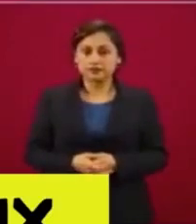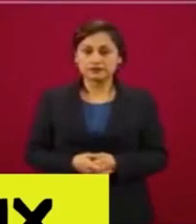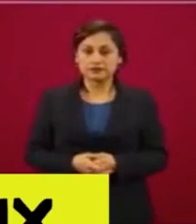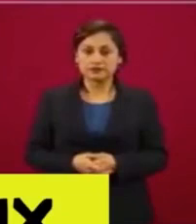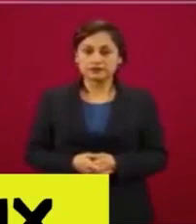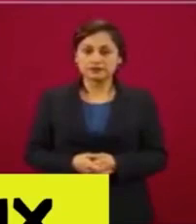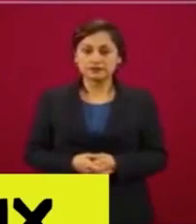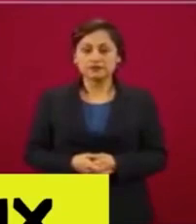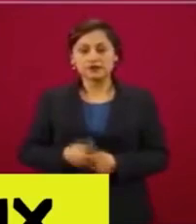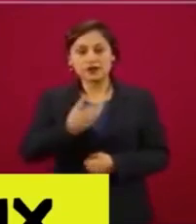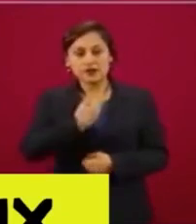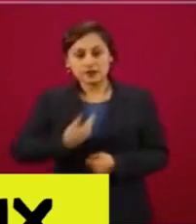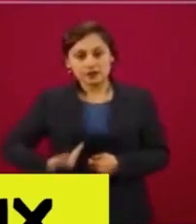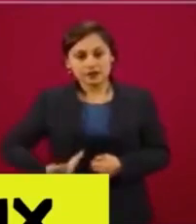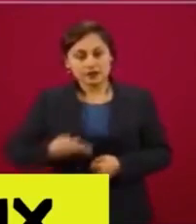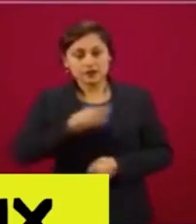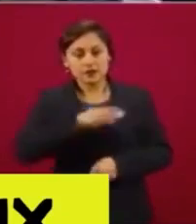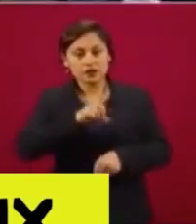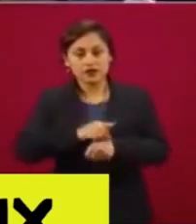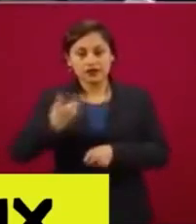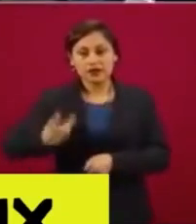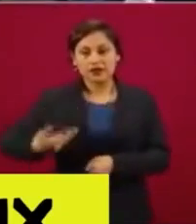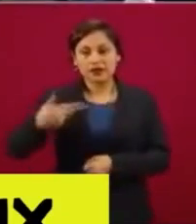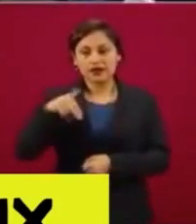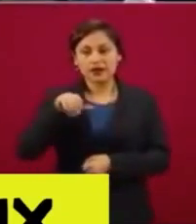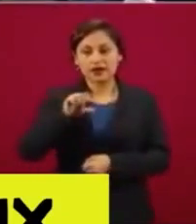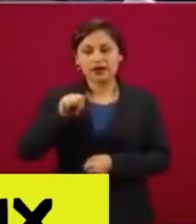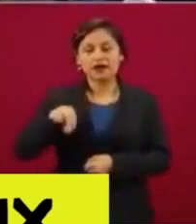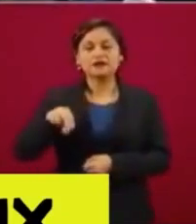Presidente, buen día. Hans Salazar, de ZMG